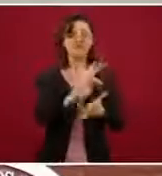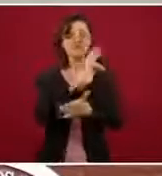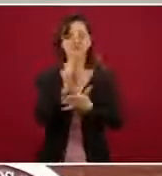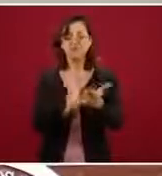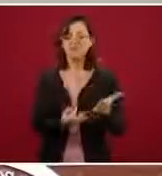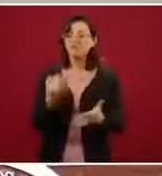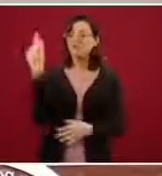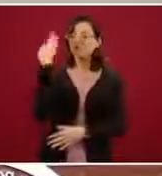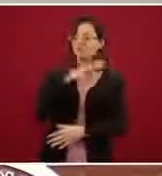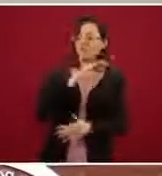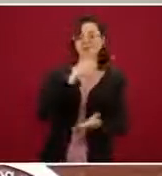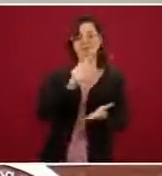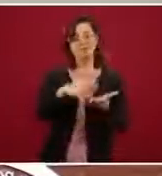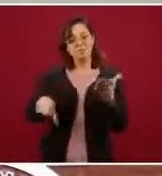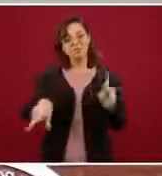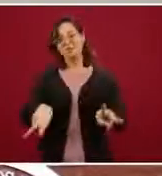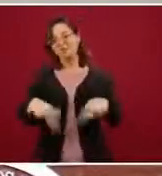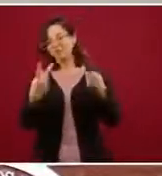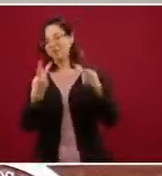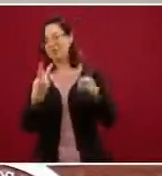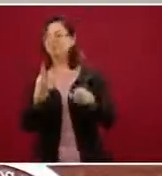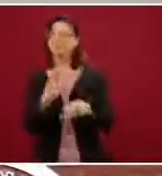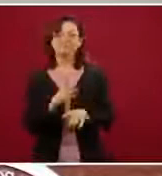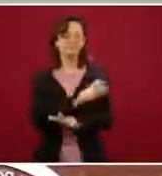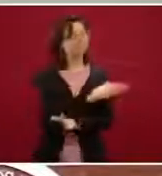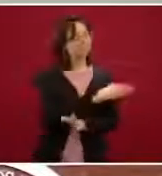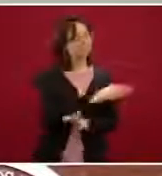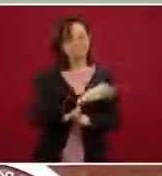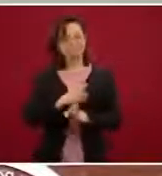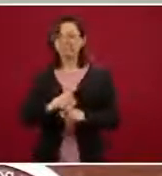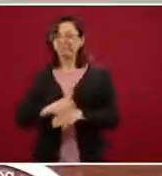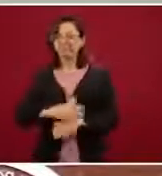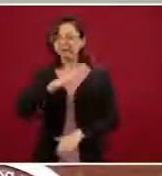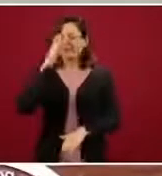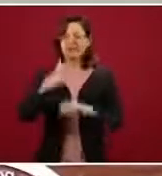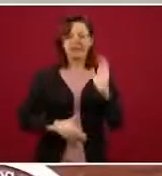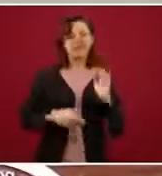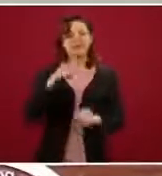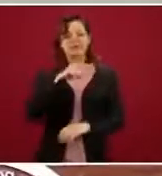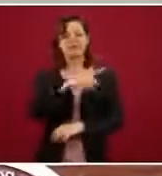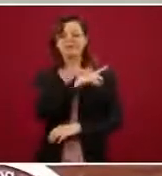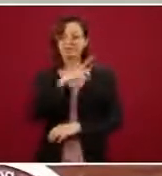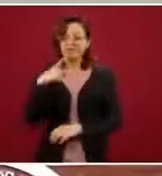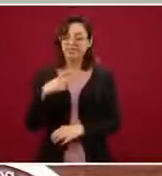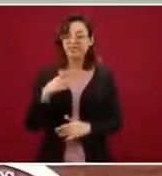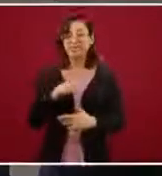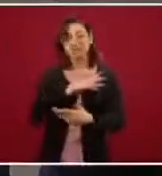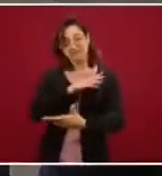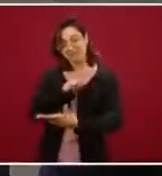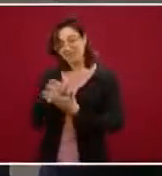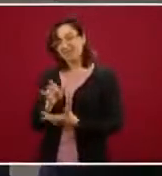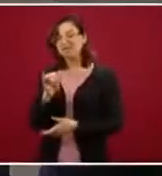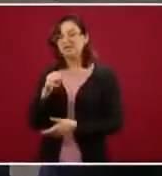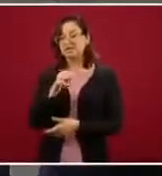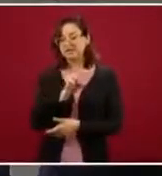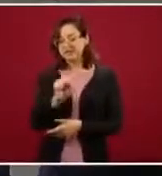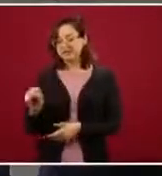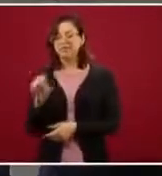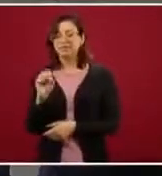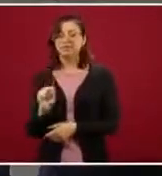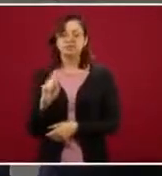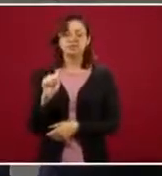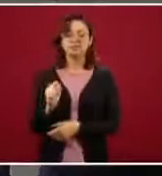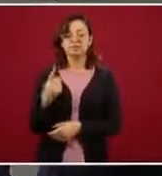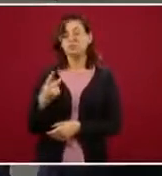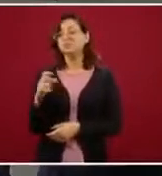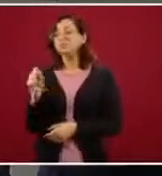vendieron facturas durante las administraciones anteriores deben acercarse al Instituto Mexicano del Seguro Social, a la Secretaría del Trabajo, a